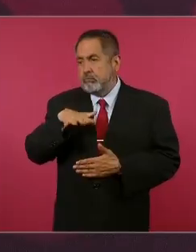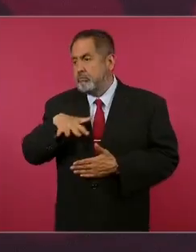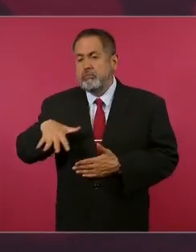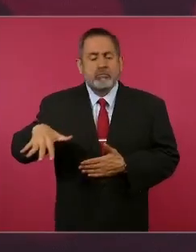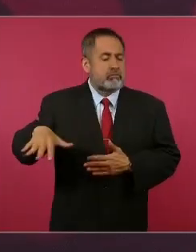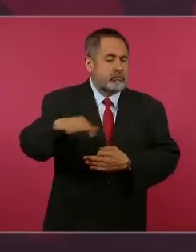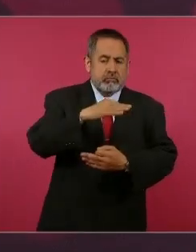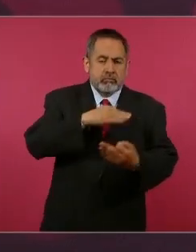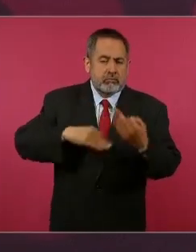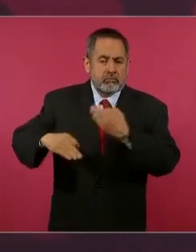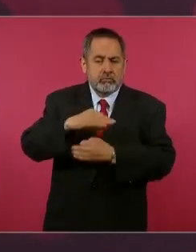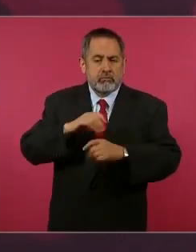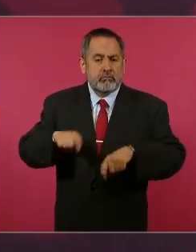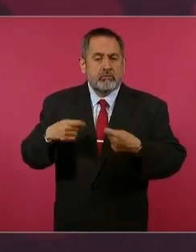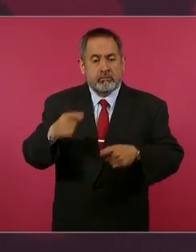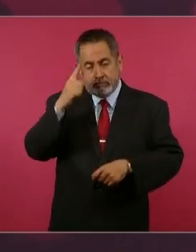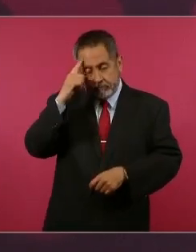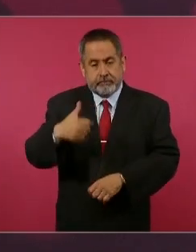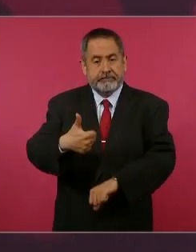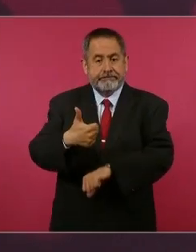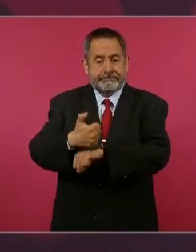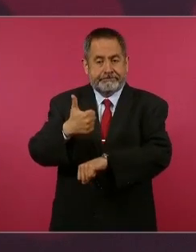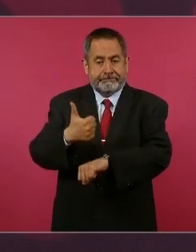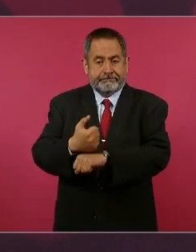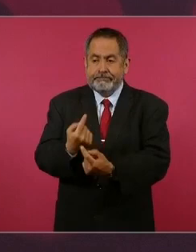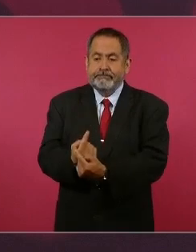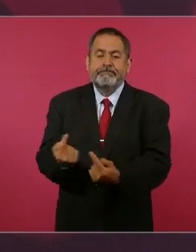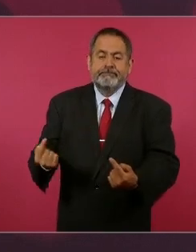universales para primaria,